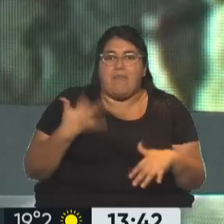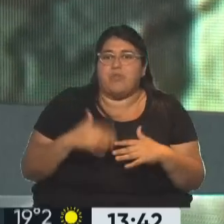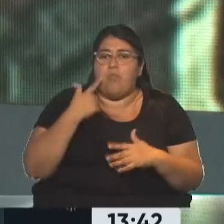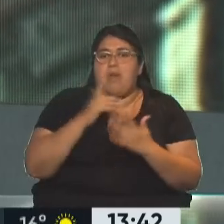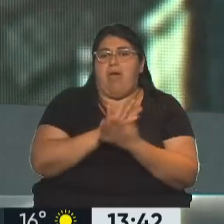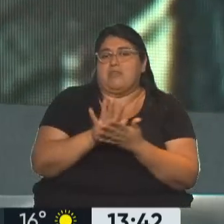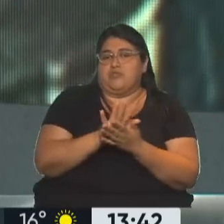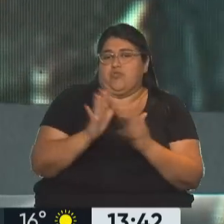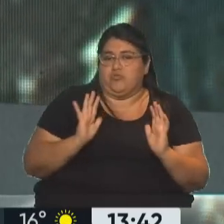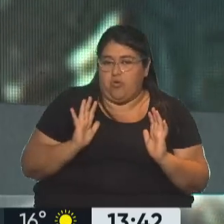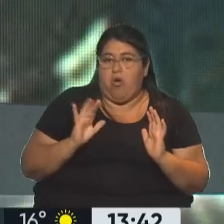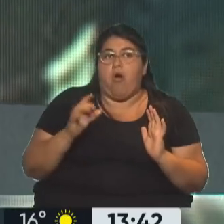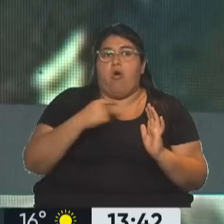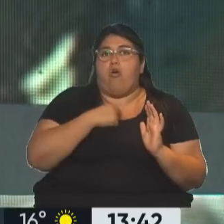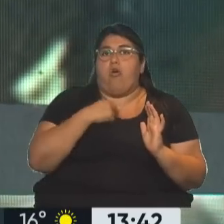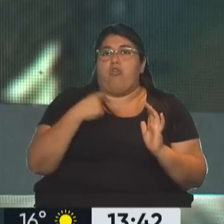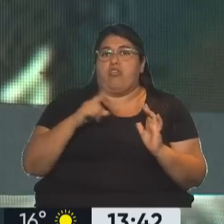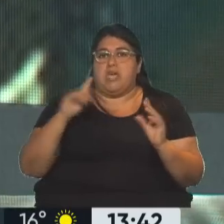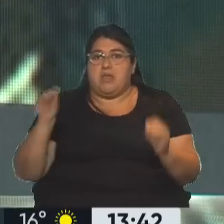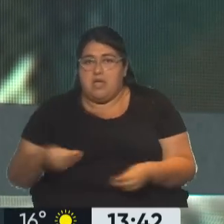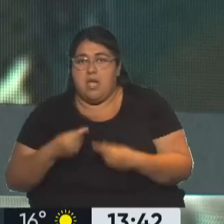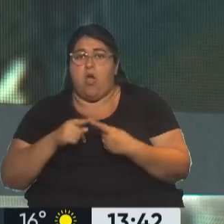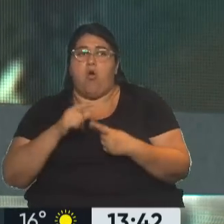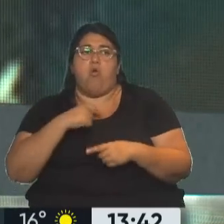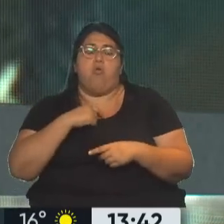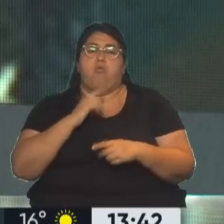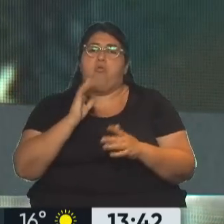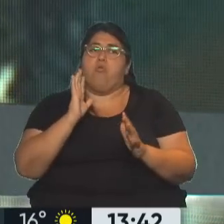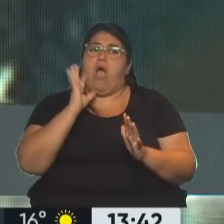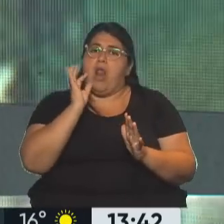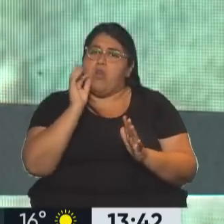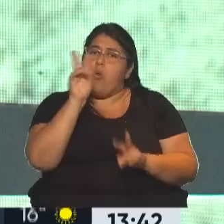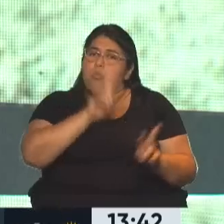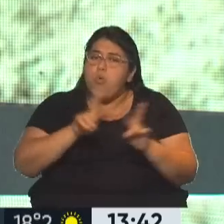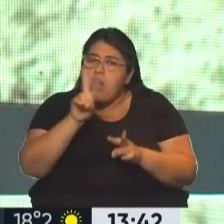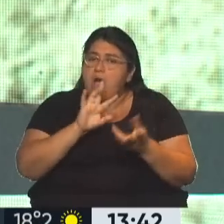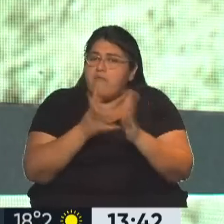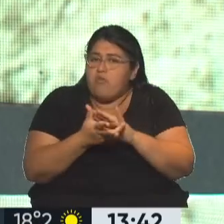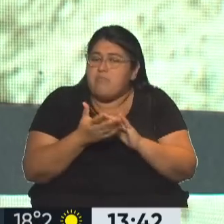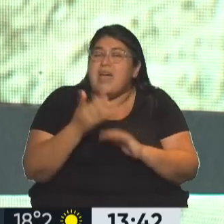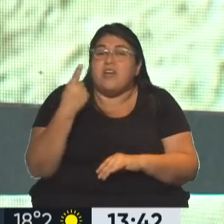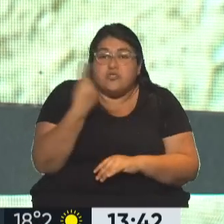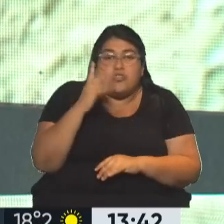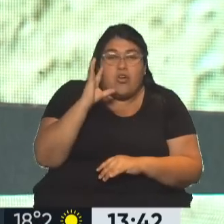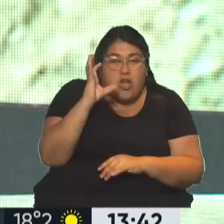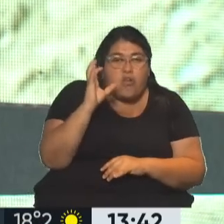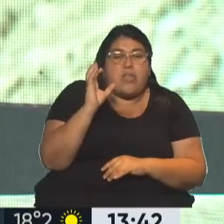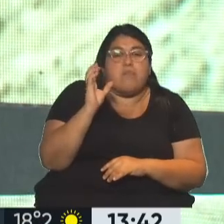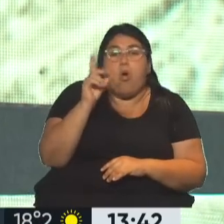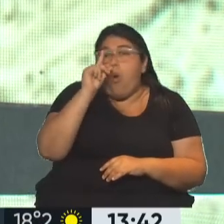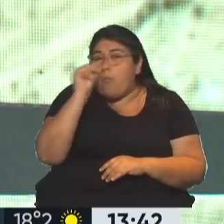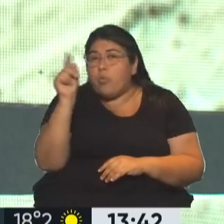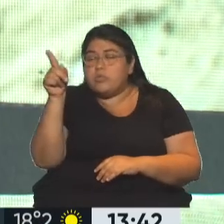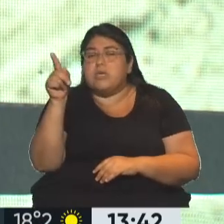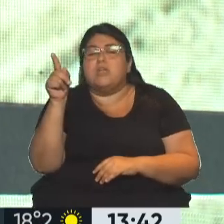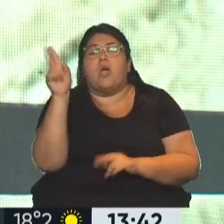o impedir una derrota o impedir un escenario más desfavorable del que ya hay, porque hay que recordar que Putin buscó,